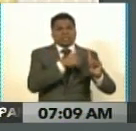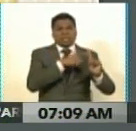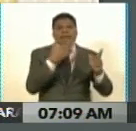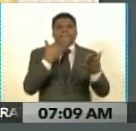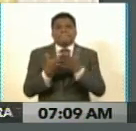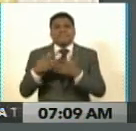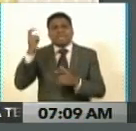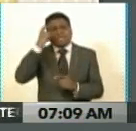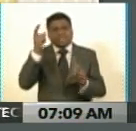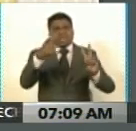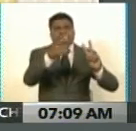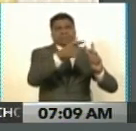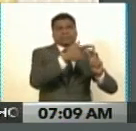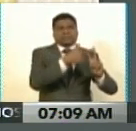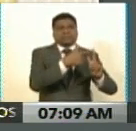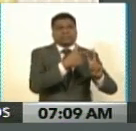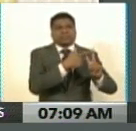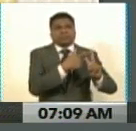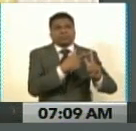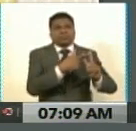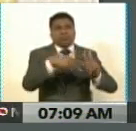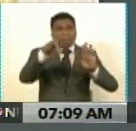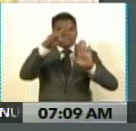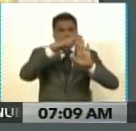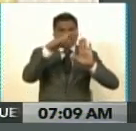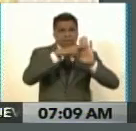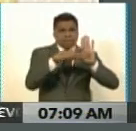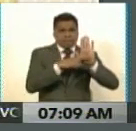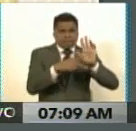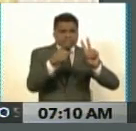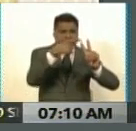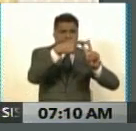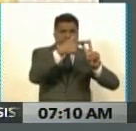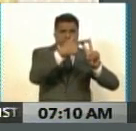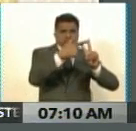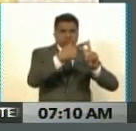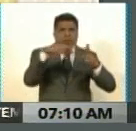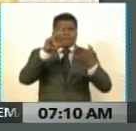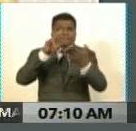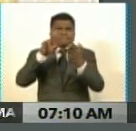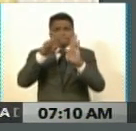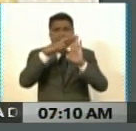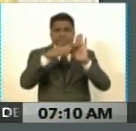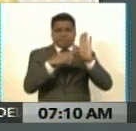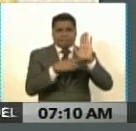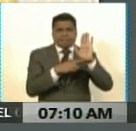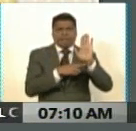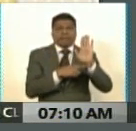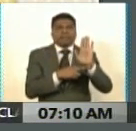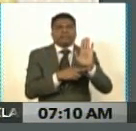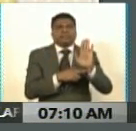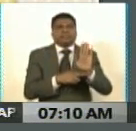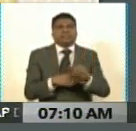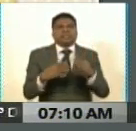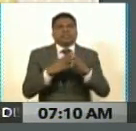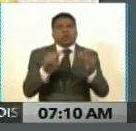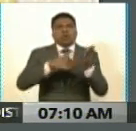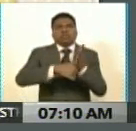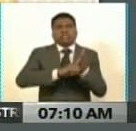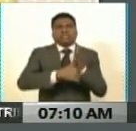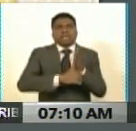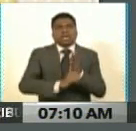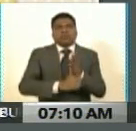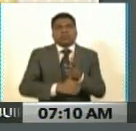lleva los documentos como les dije copia de la cédula de identidad copia del rif un servicio de pago y declaración